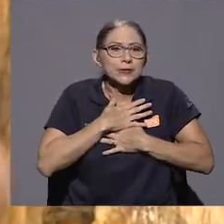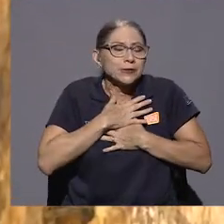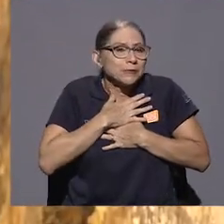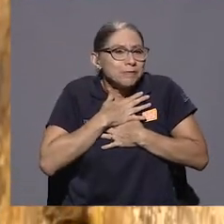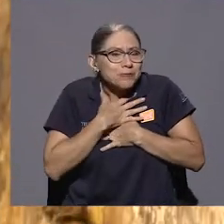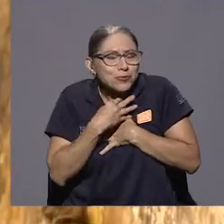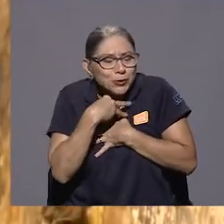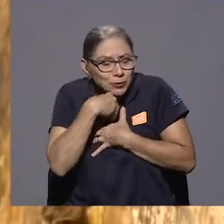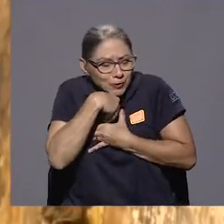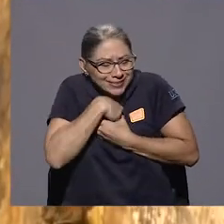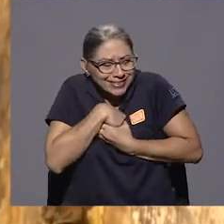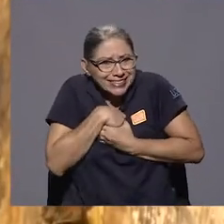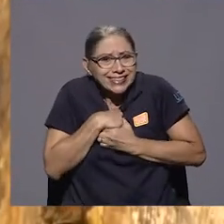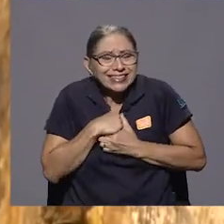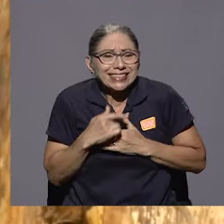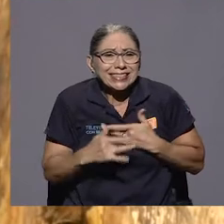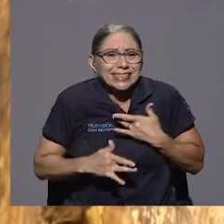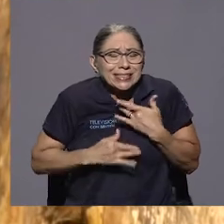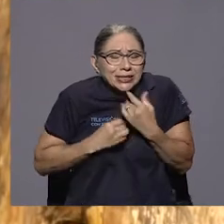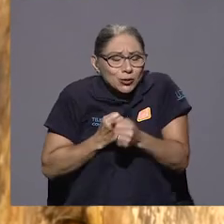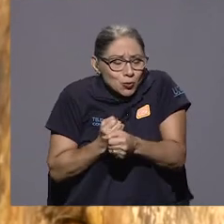te llega el tuétano,